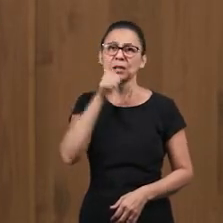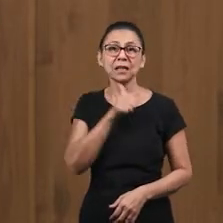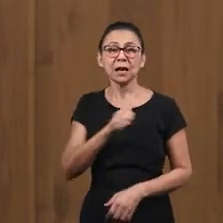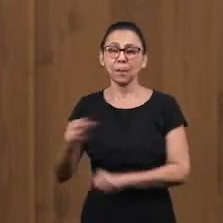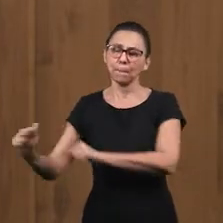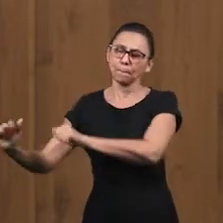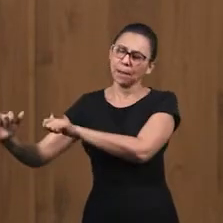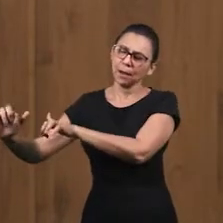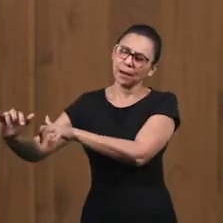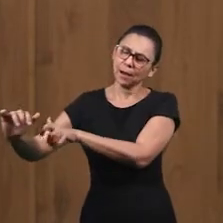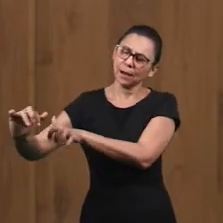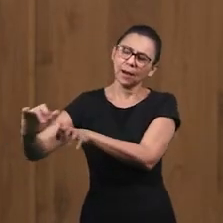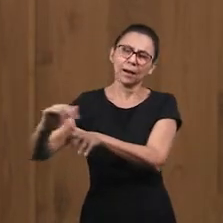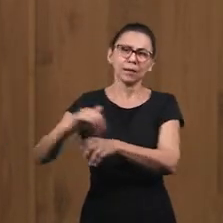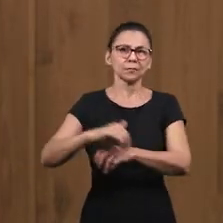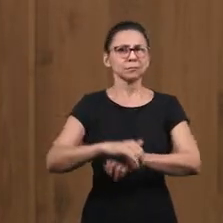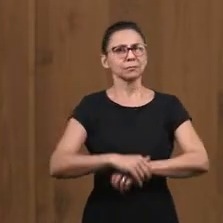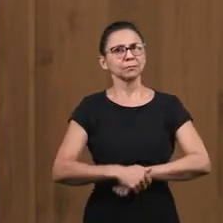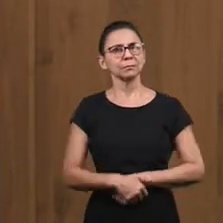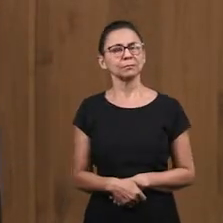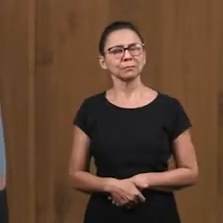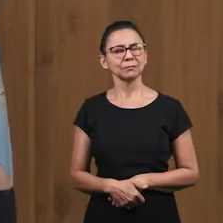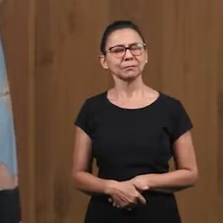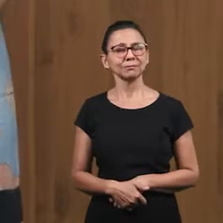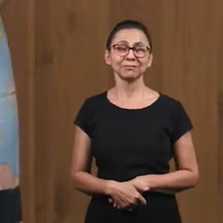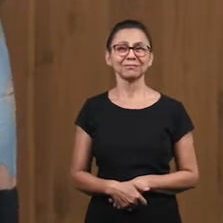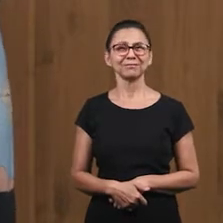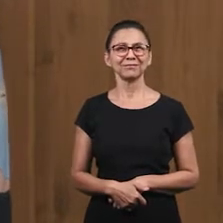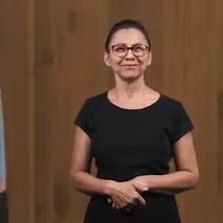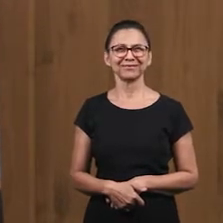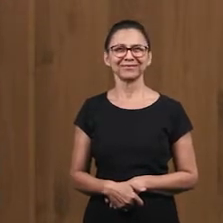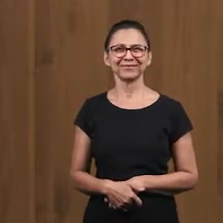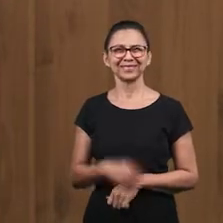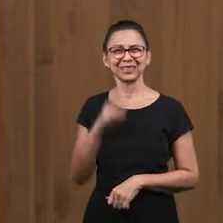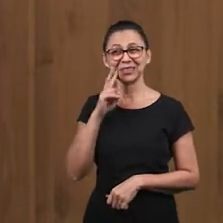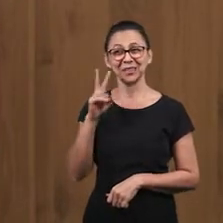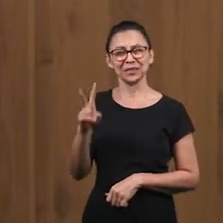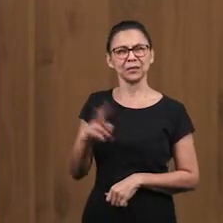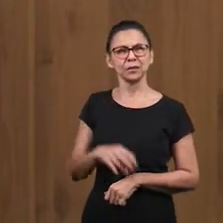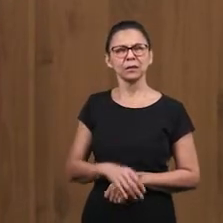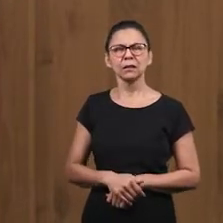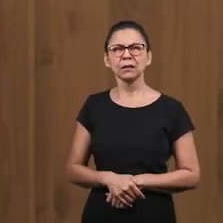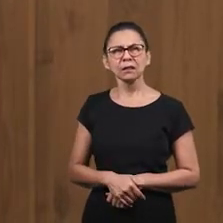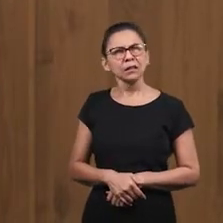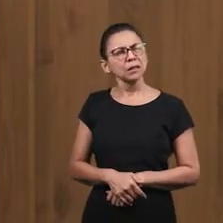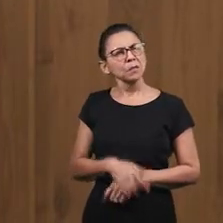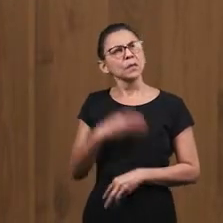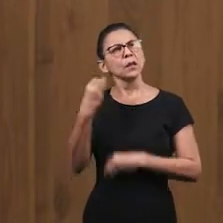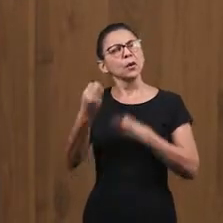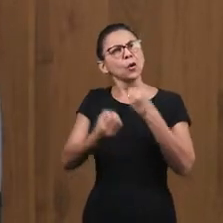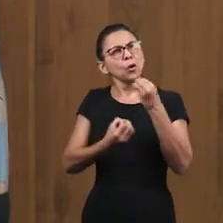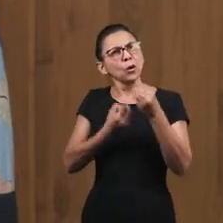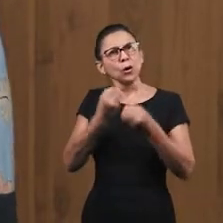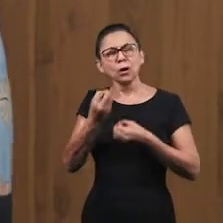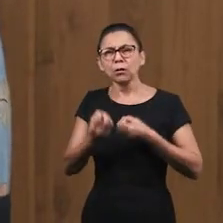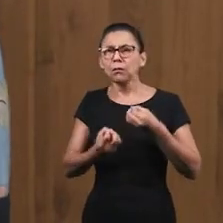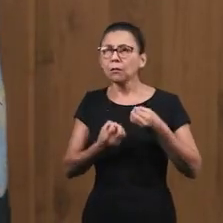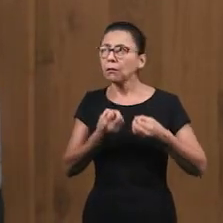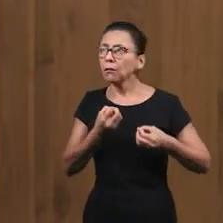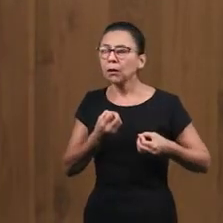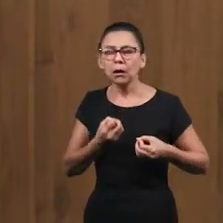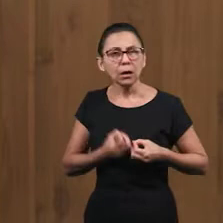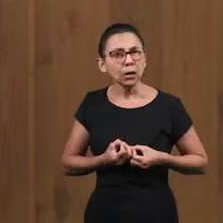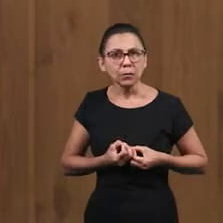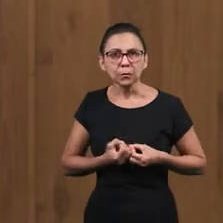macho y hembra entraron en el arca. Niños, ¿cómo será que Noé consiguió